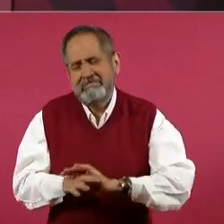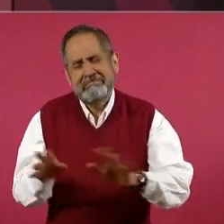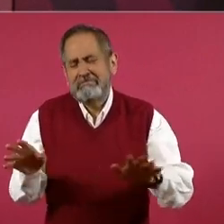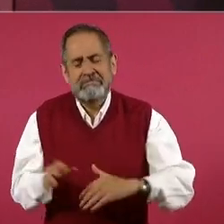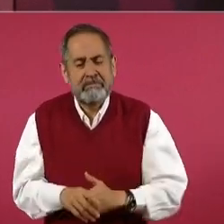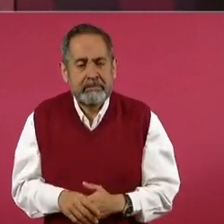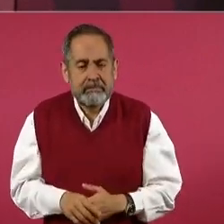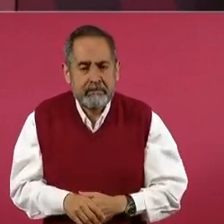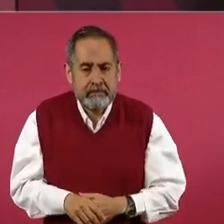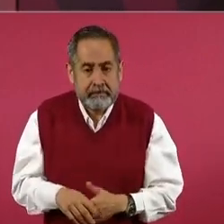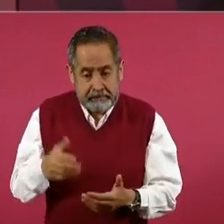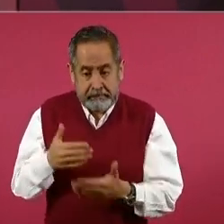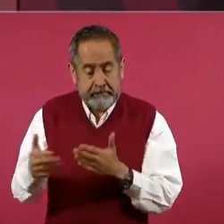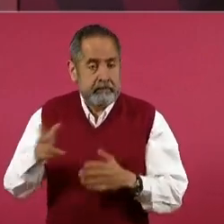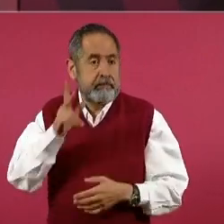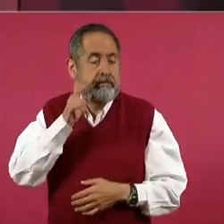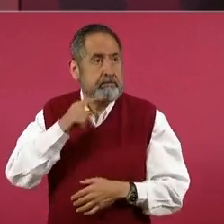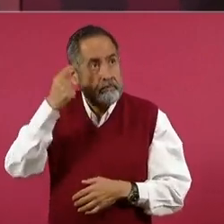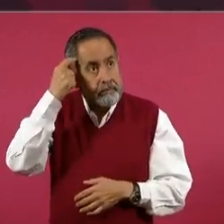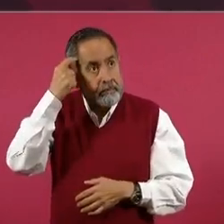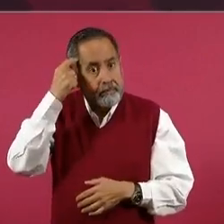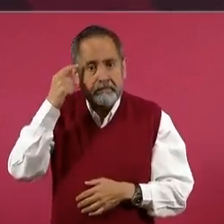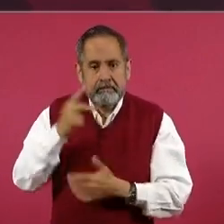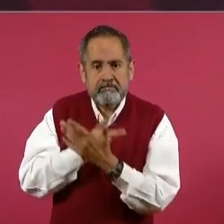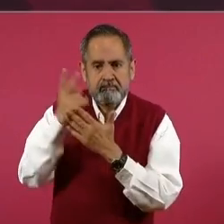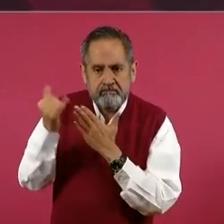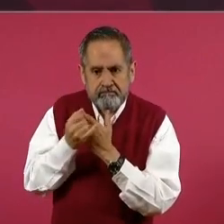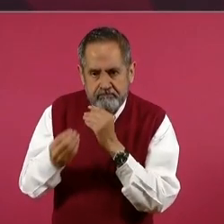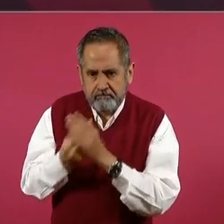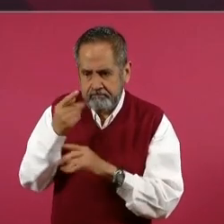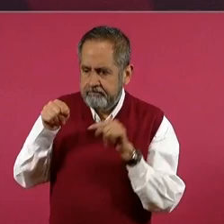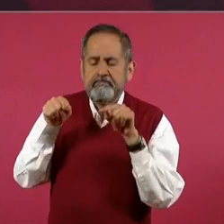el proyecto que tiene Pemex